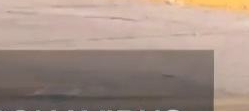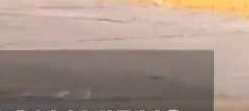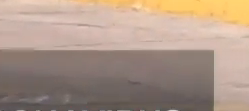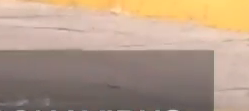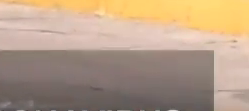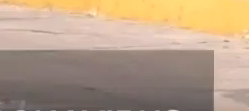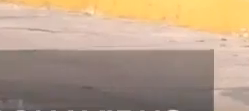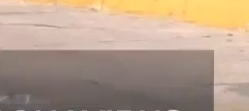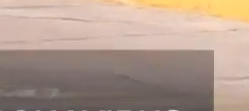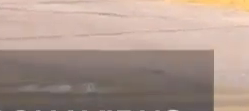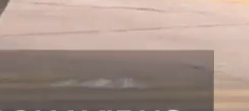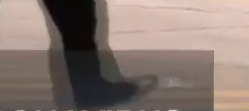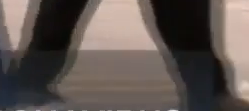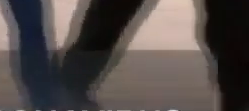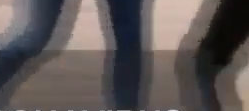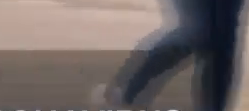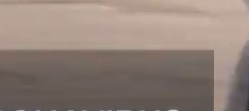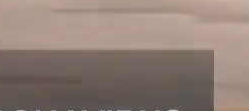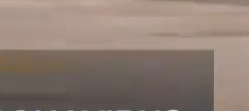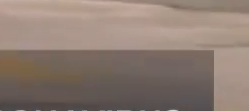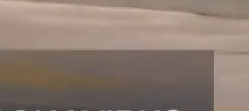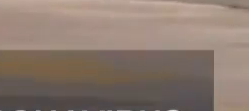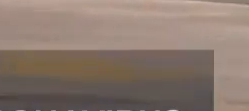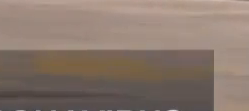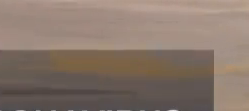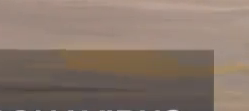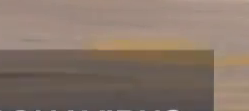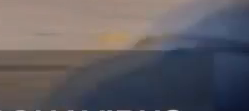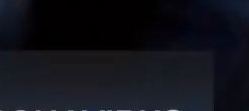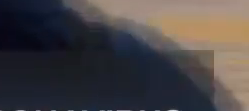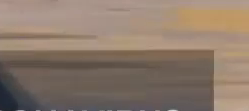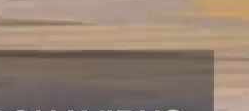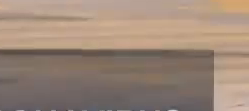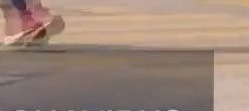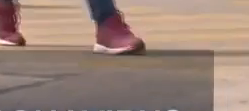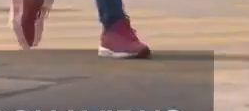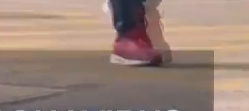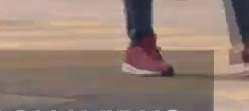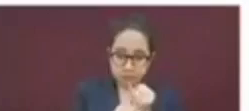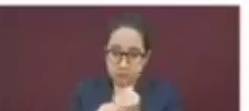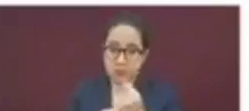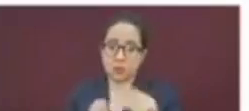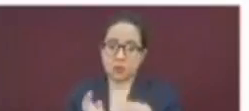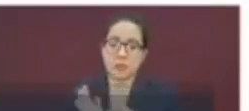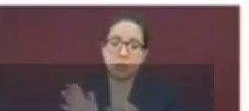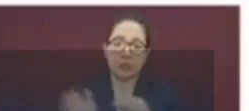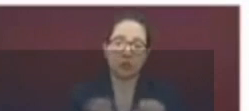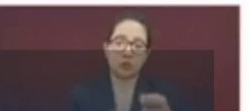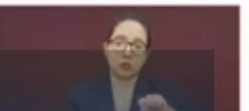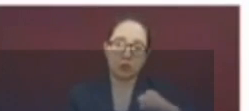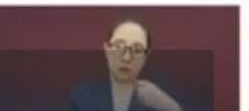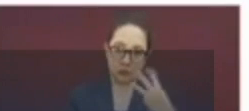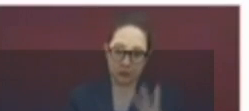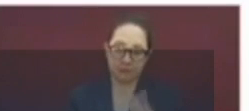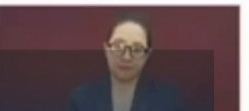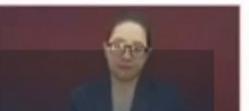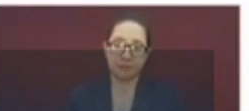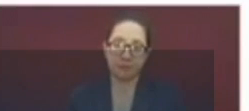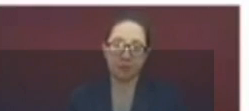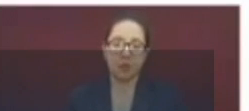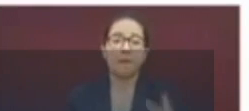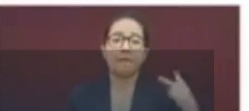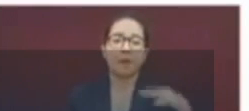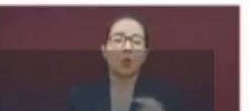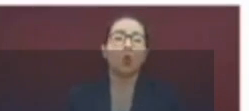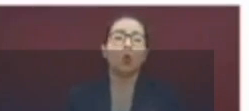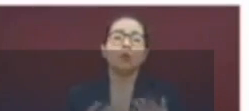están activos, es decir, que representan la actividad de la transmisión durante los últimos 14 días. Los casos positivos ascienden a